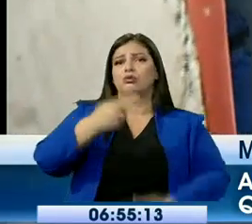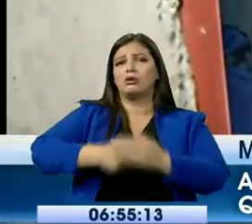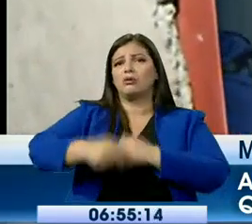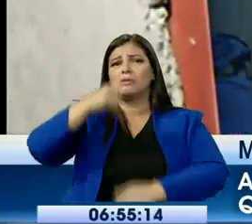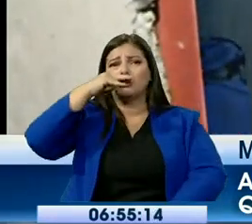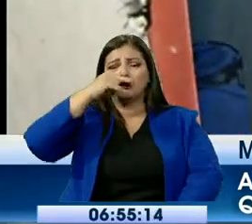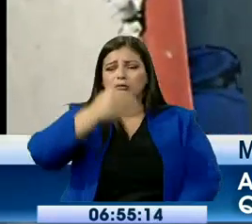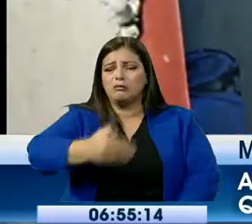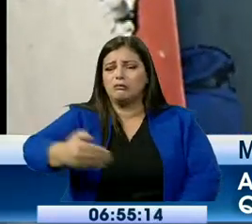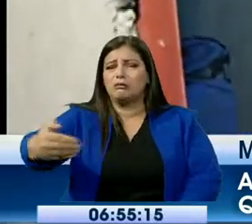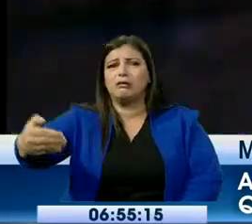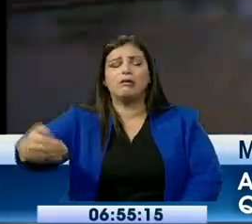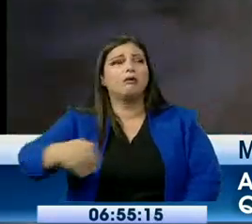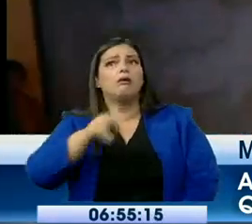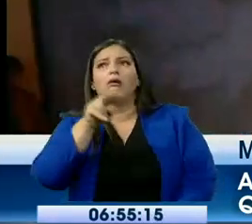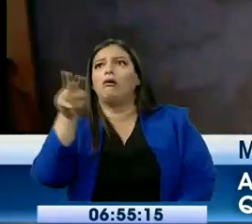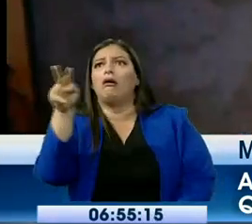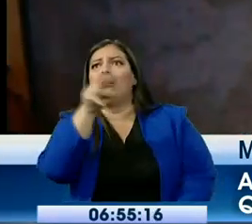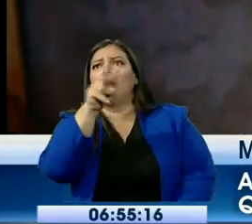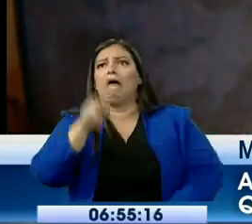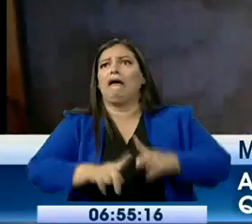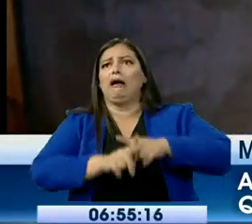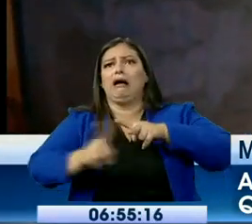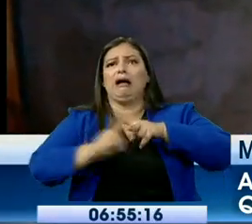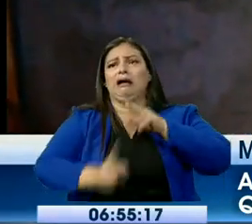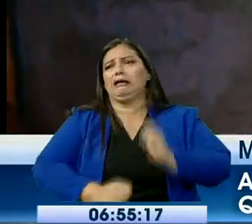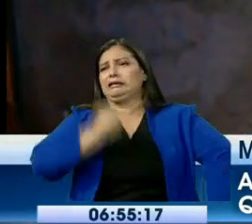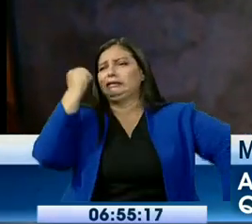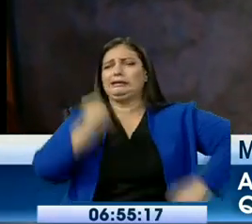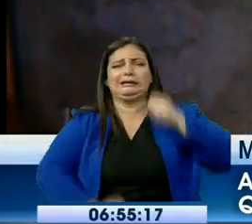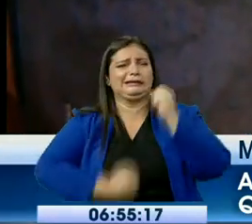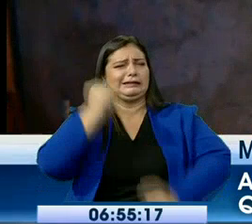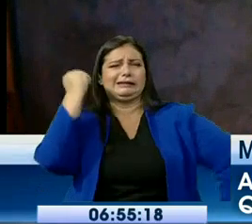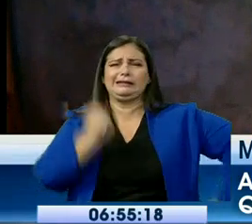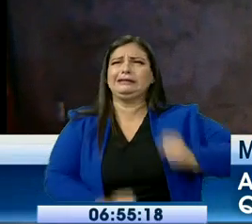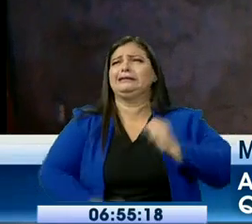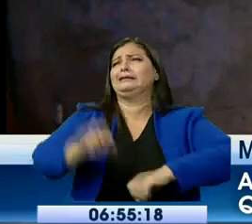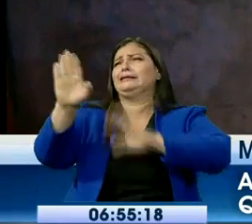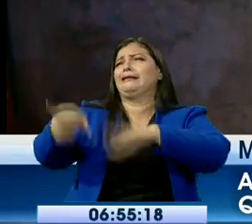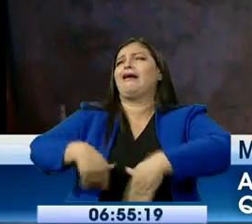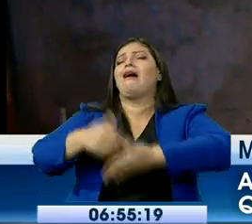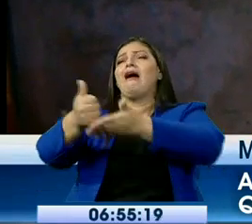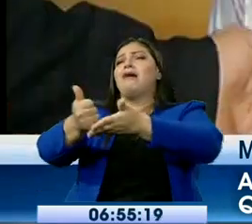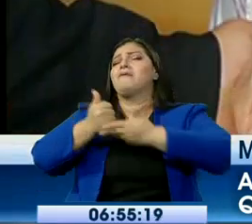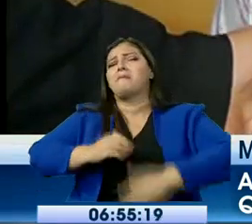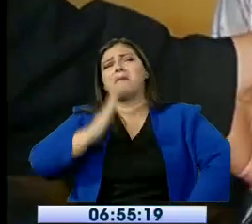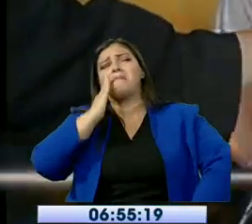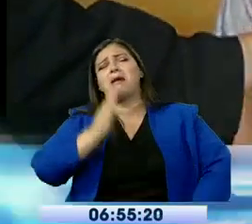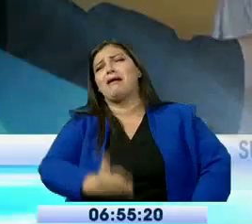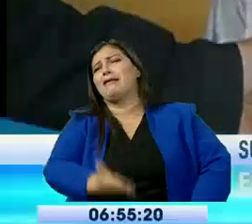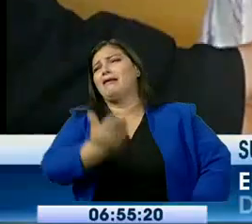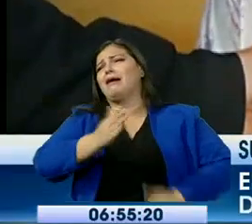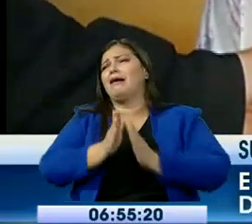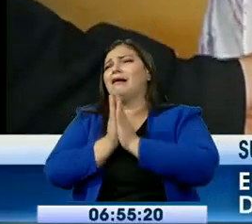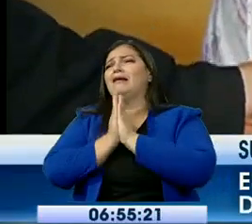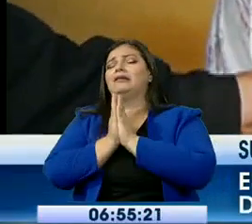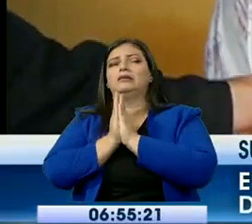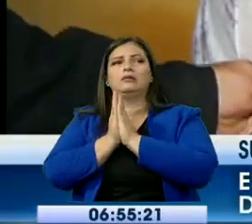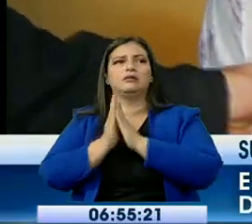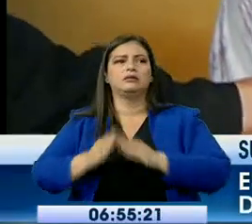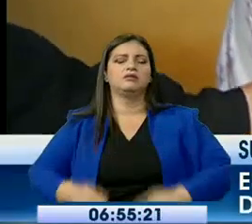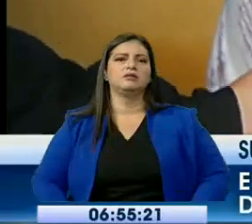huyendo para pedir auxilio a todas las personas. Y ahí pudieron sacar a la señora que estaba apuñalada. Mucho maltrato a las